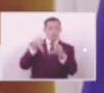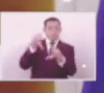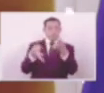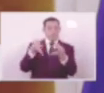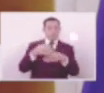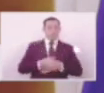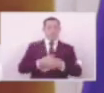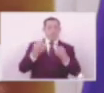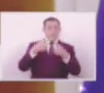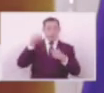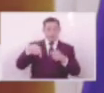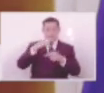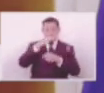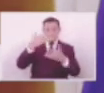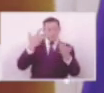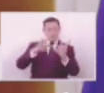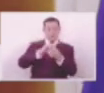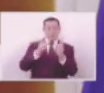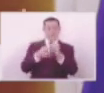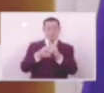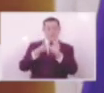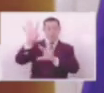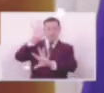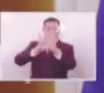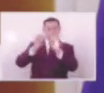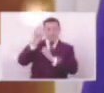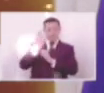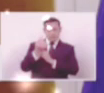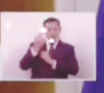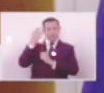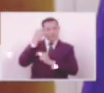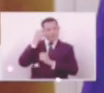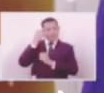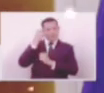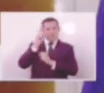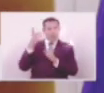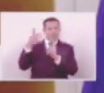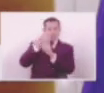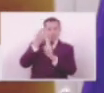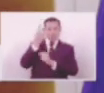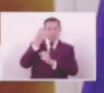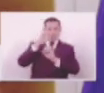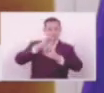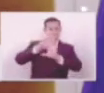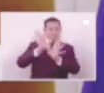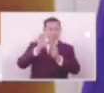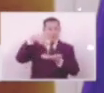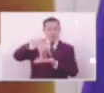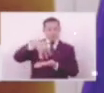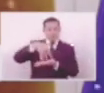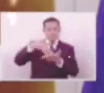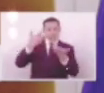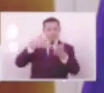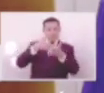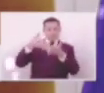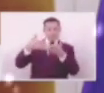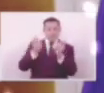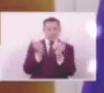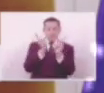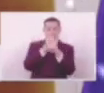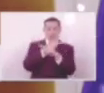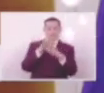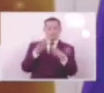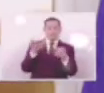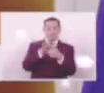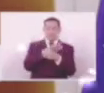pero este país ya cambió Aunque algunos todavía al parecer no han logrado entenderlo el pueblo ha iniciado una transformación